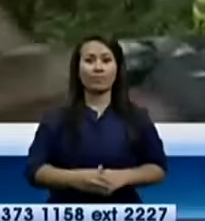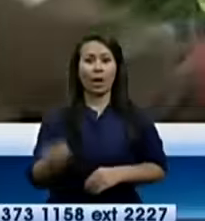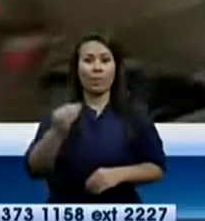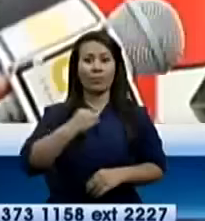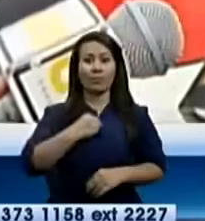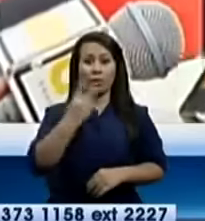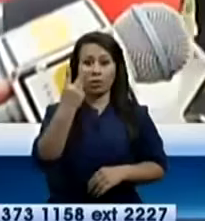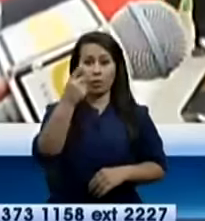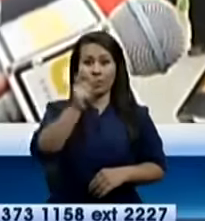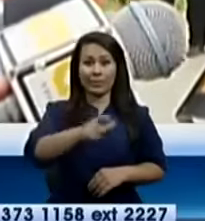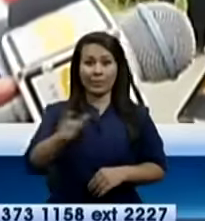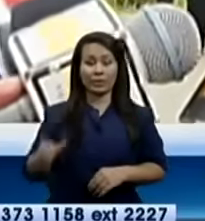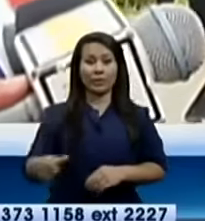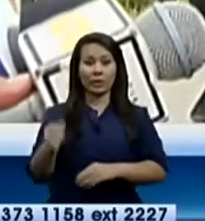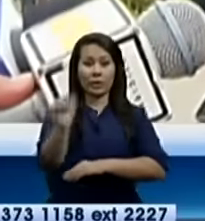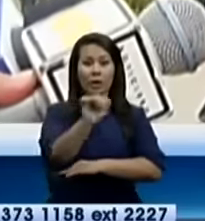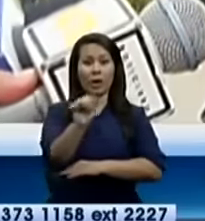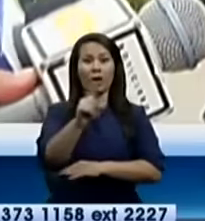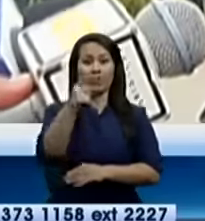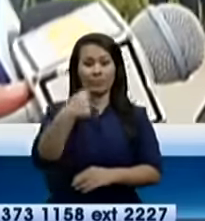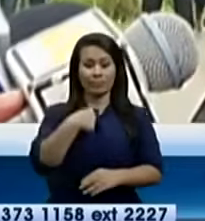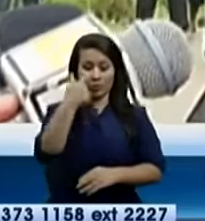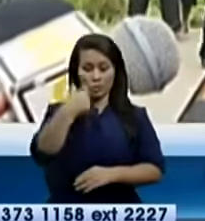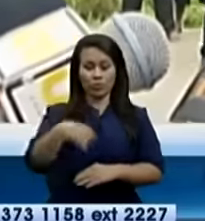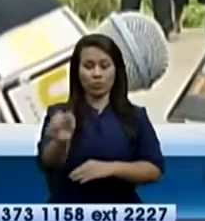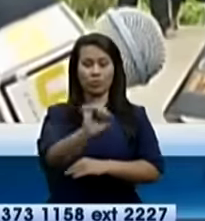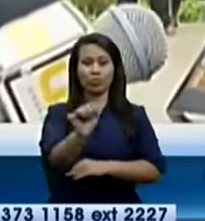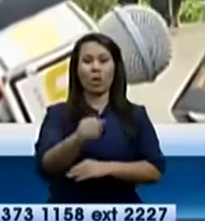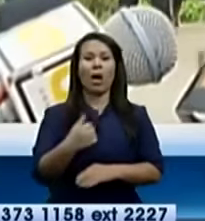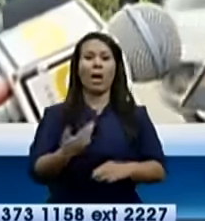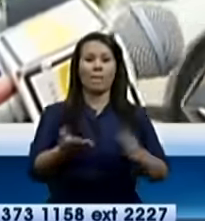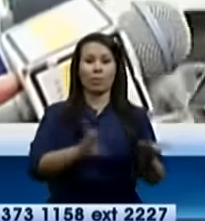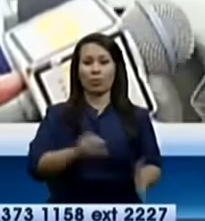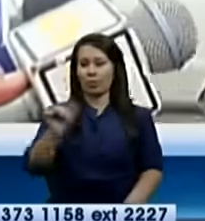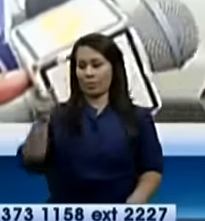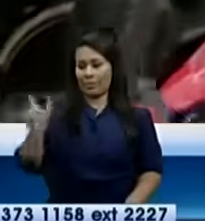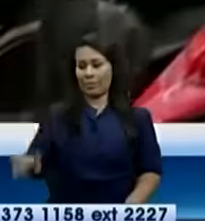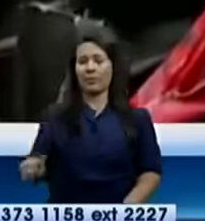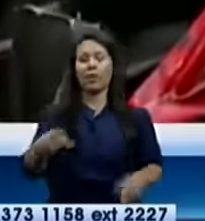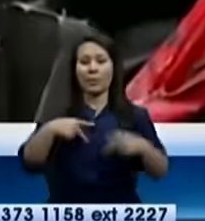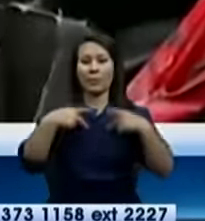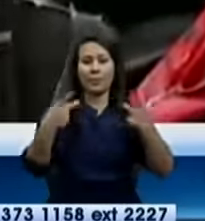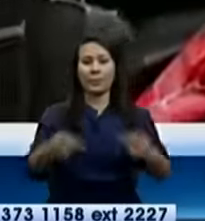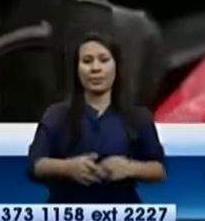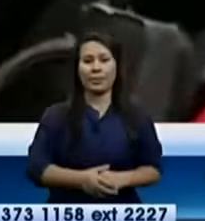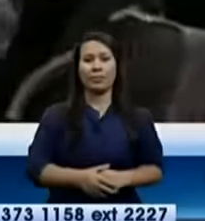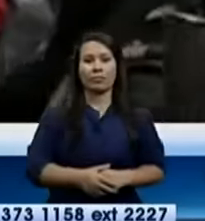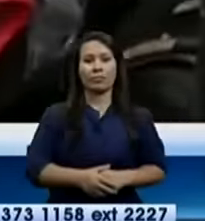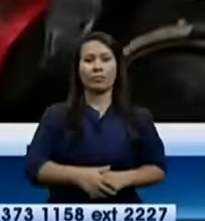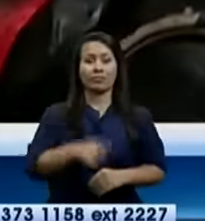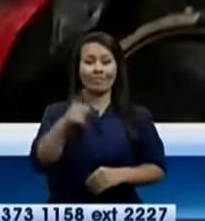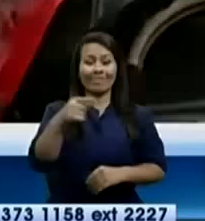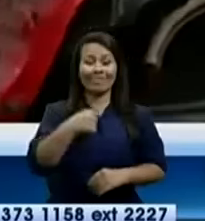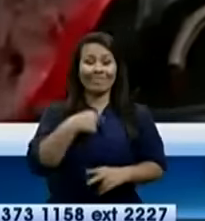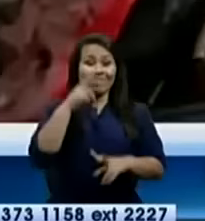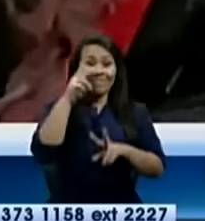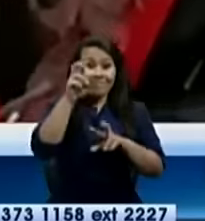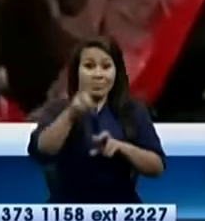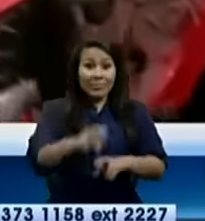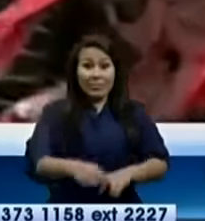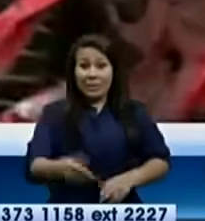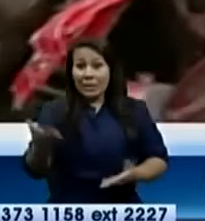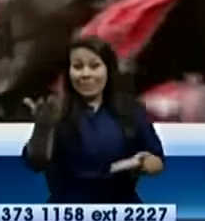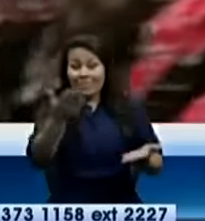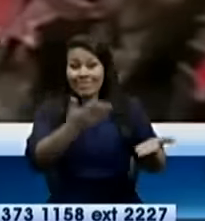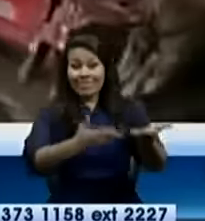12 en el auto. El conductor ha fallecido y la acompañante creo que todavía sigue con vida. El perito de la OIAT, encargado de la